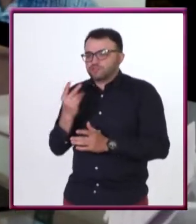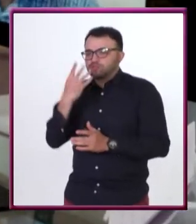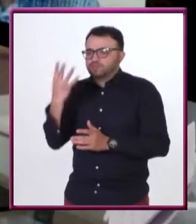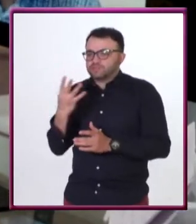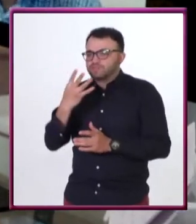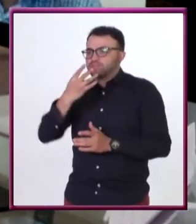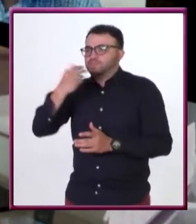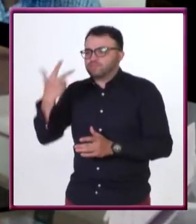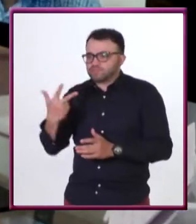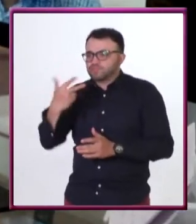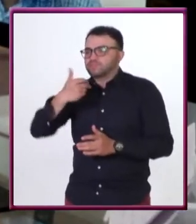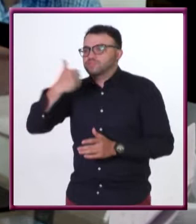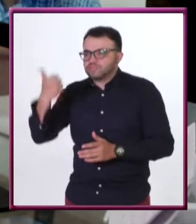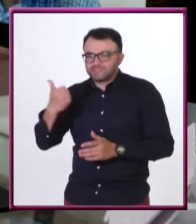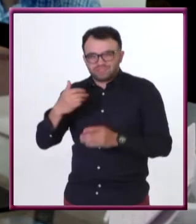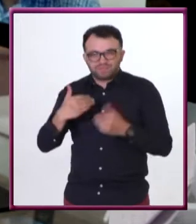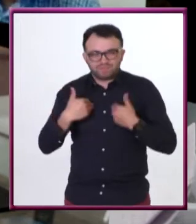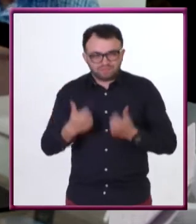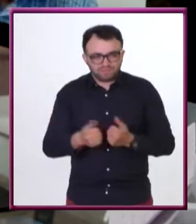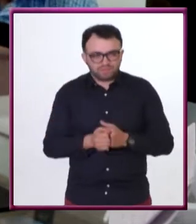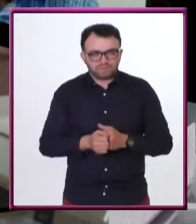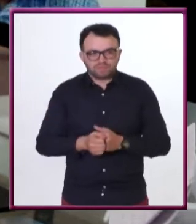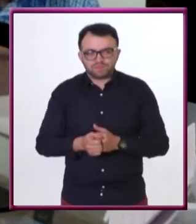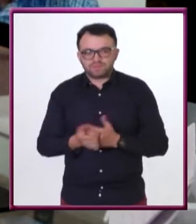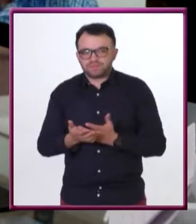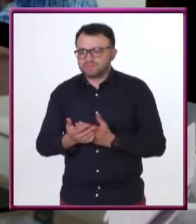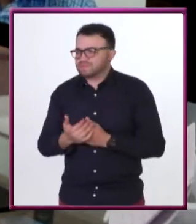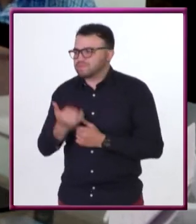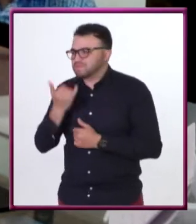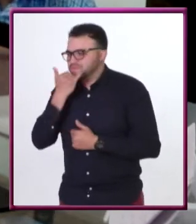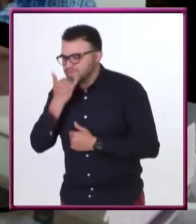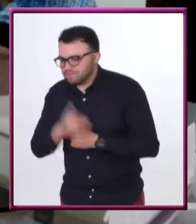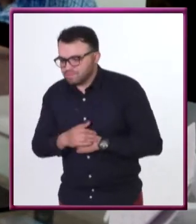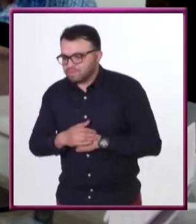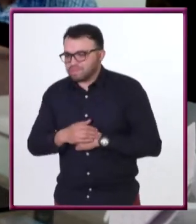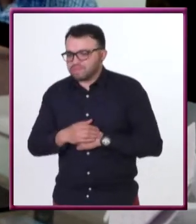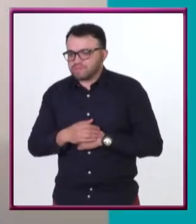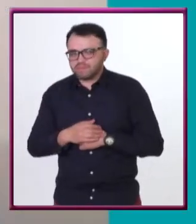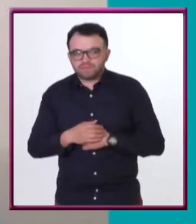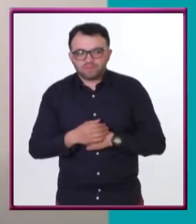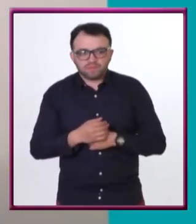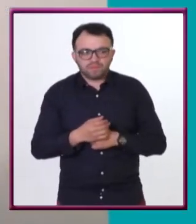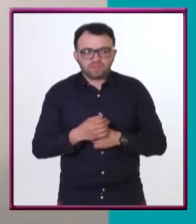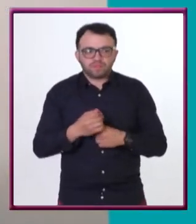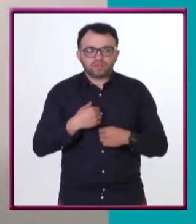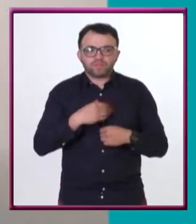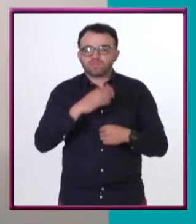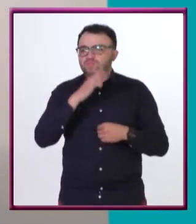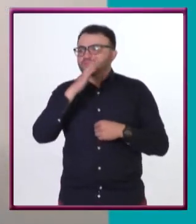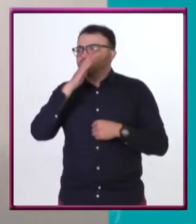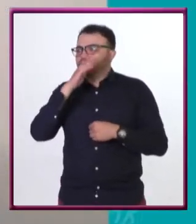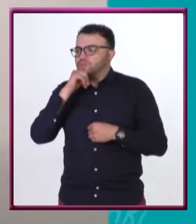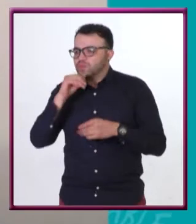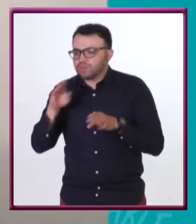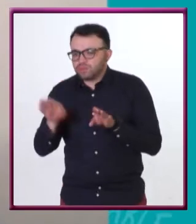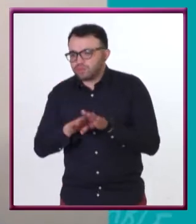hacer los cálculos, disculpe su majestad, no podemos cumplirle su promesa que le hizo al